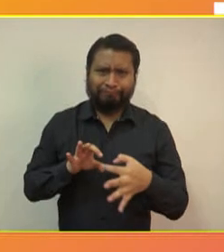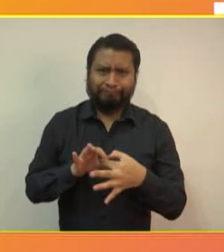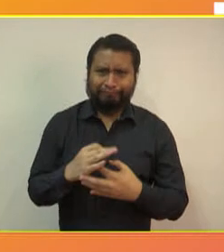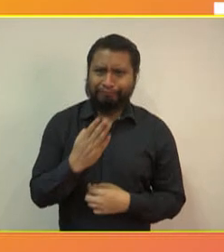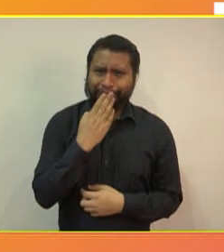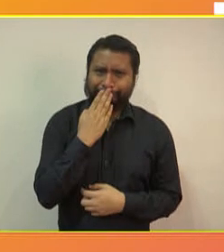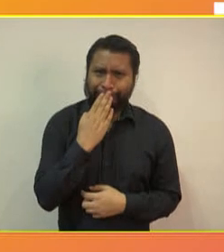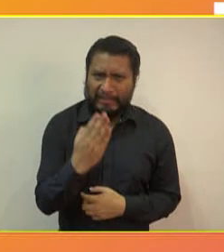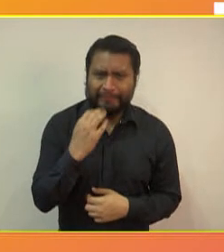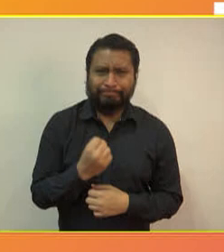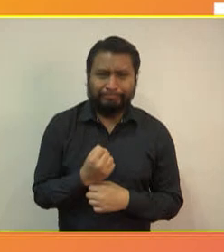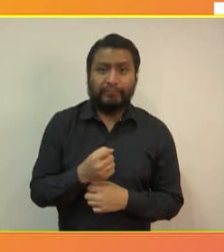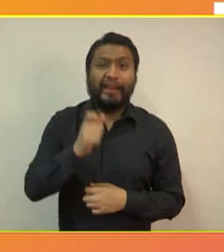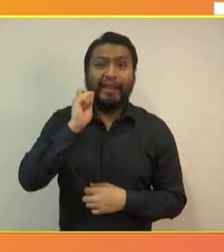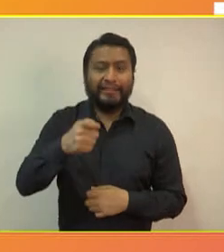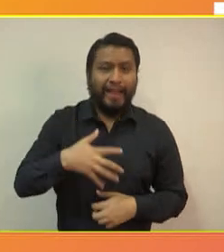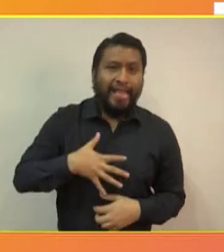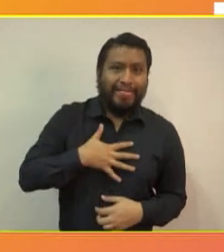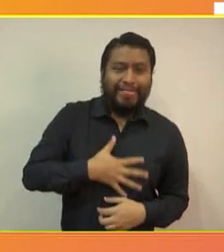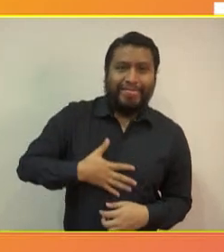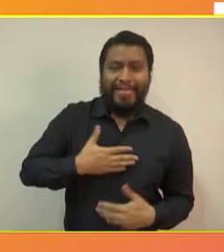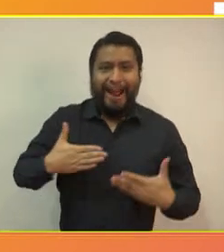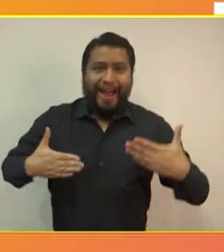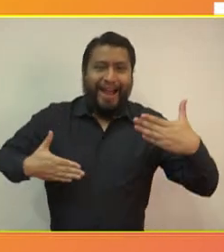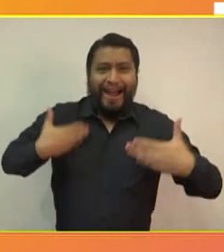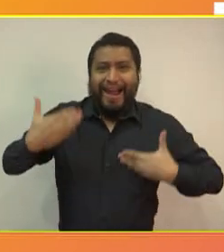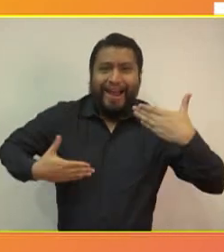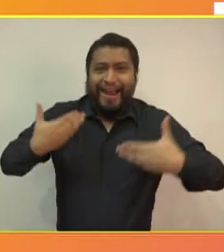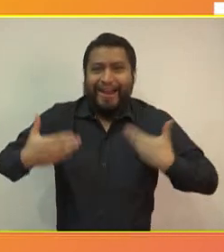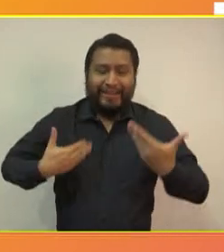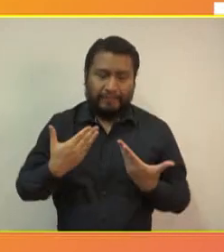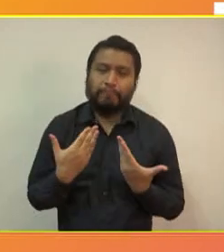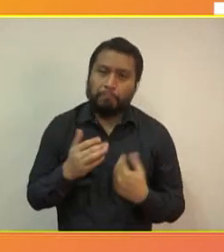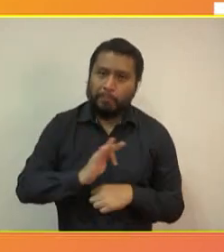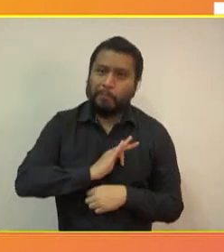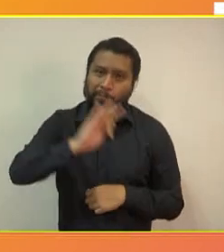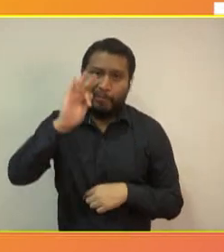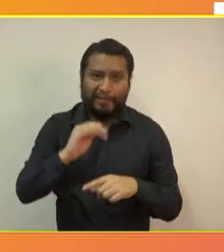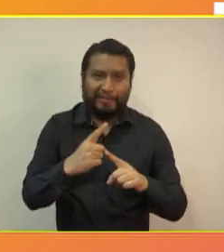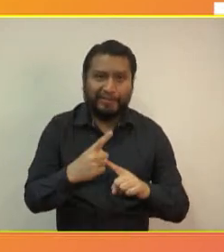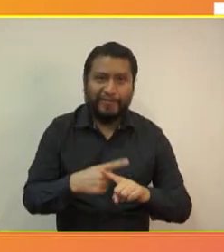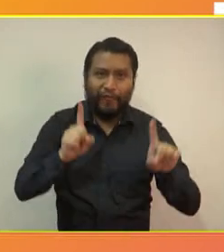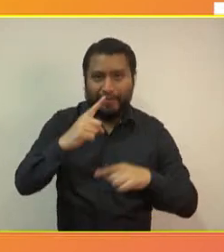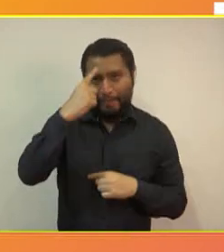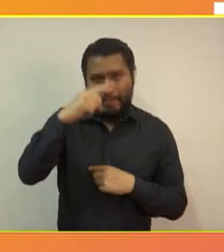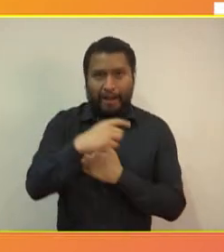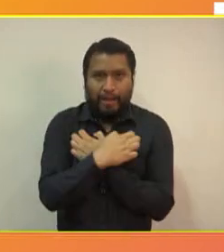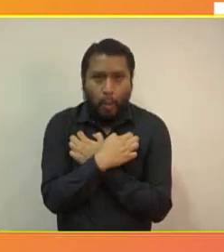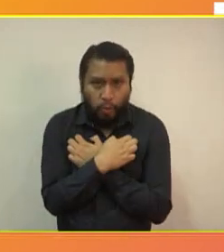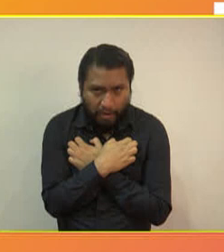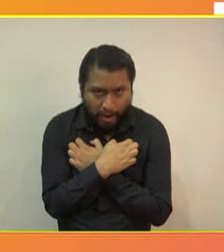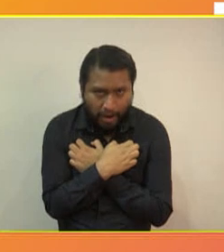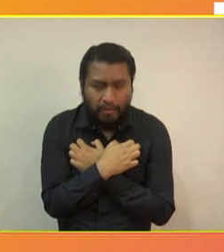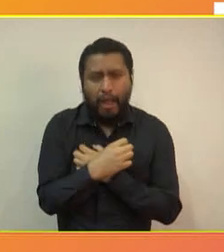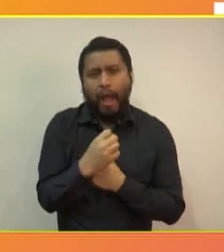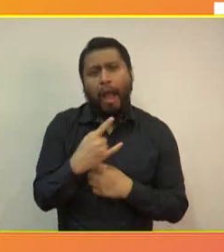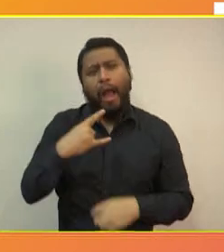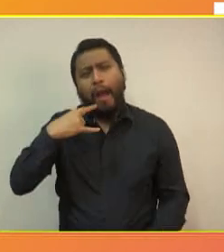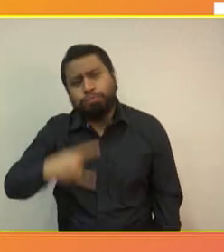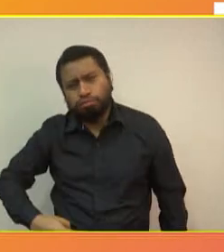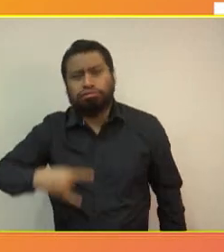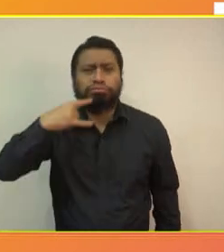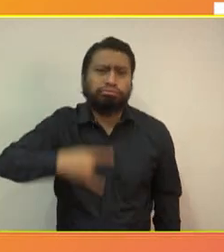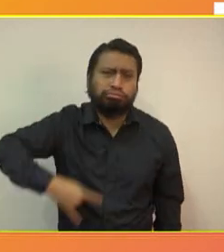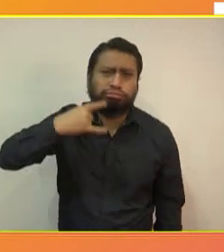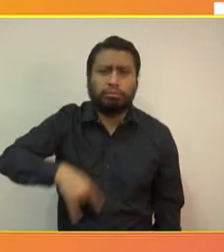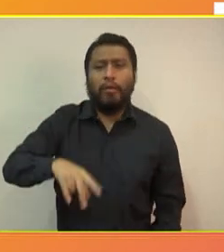ayuda a que el entretenimiento y la diversión sean una forma diferente de plantear la educación, que no sea aburrida, que sea significativa y que